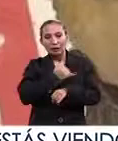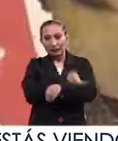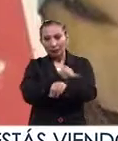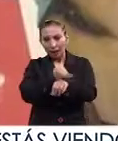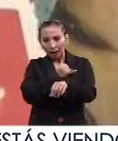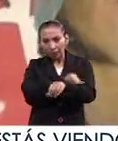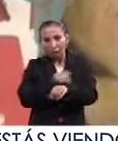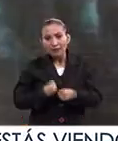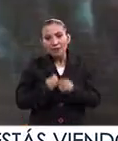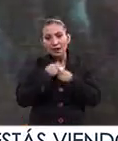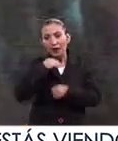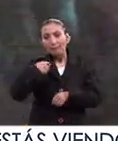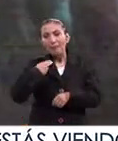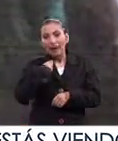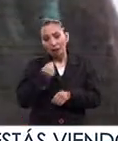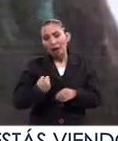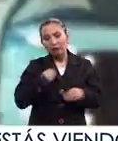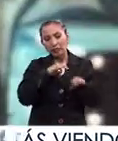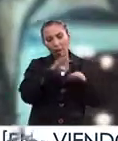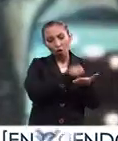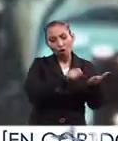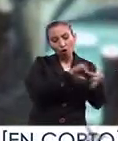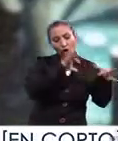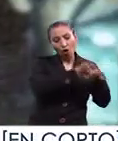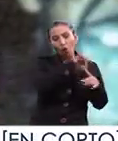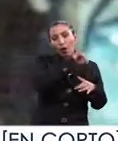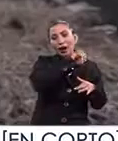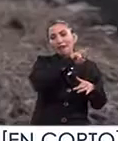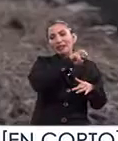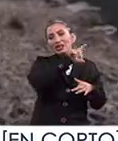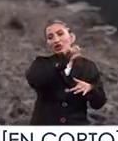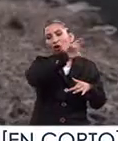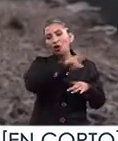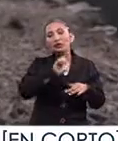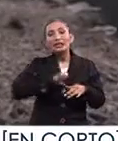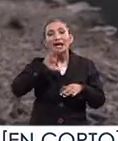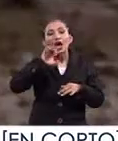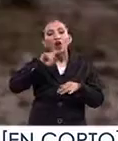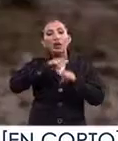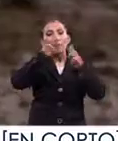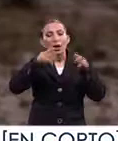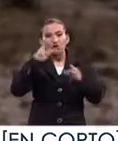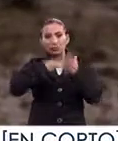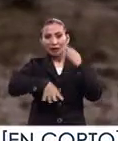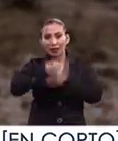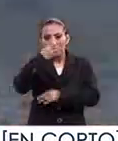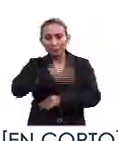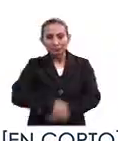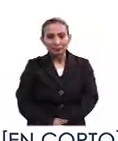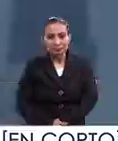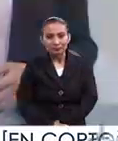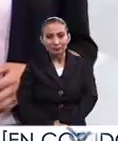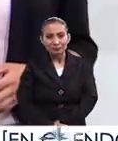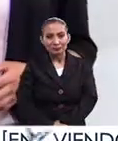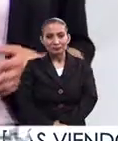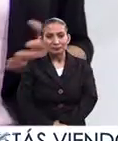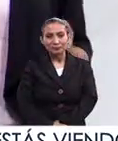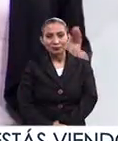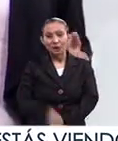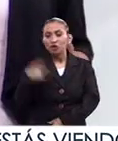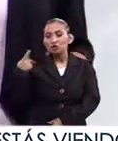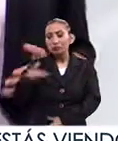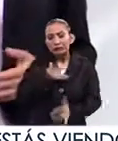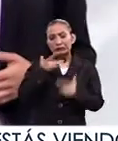Iztapalapa, Vivir Mata, donde trabajó el guión, con Juan Villoro y Eco de la Montaña en 2014.